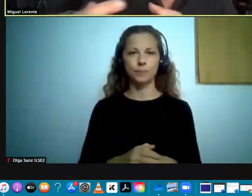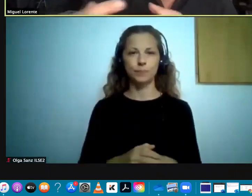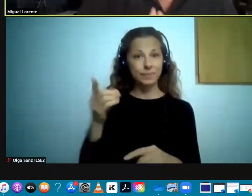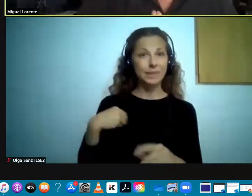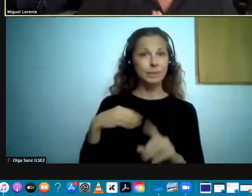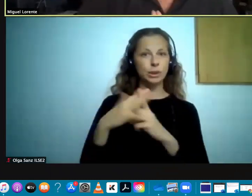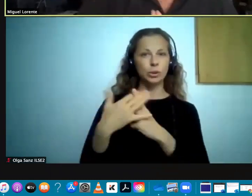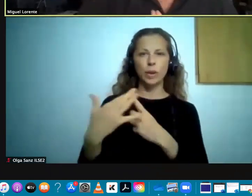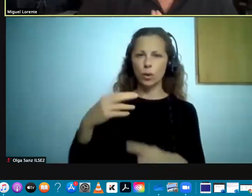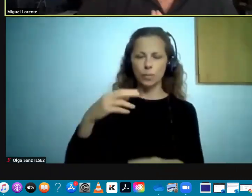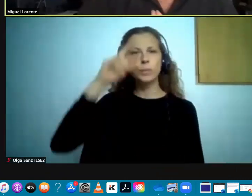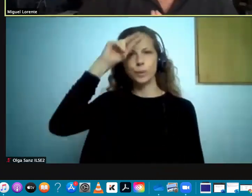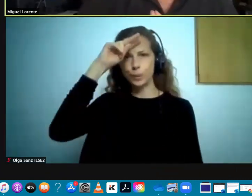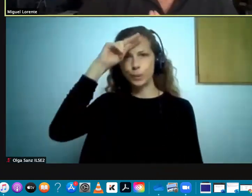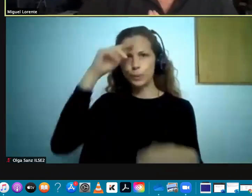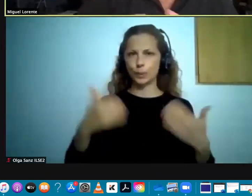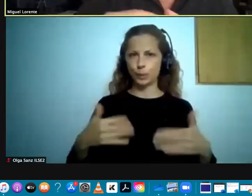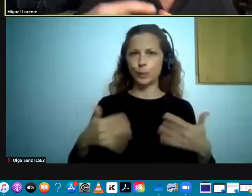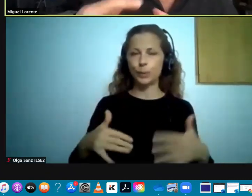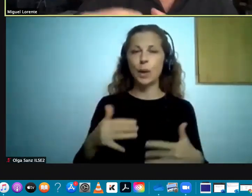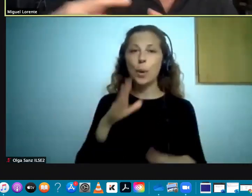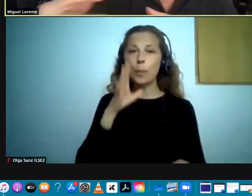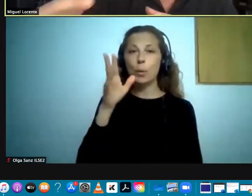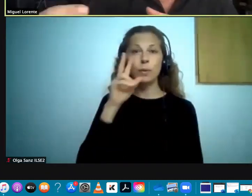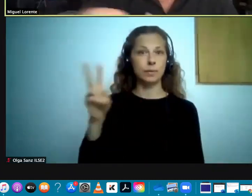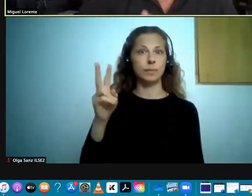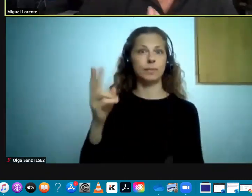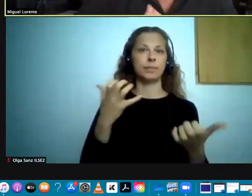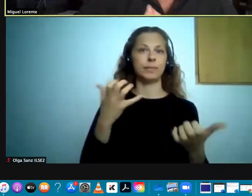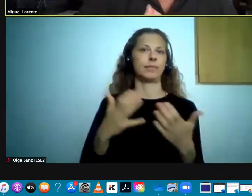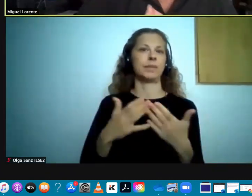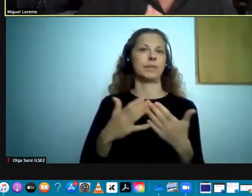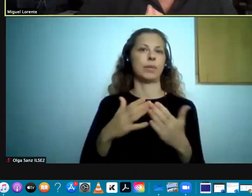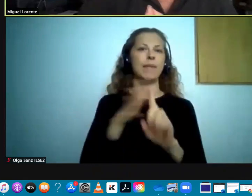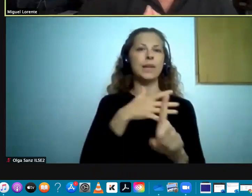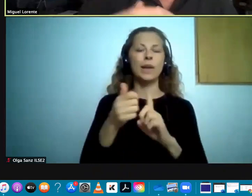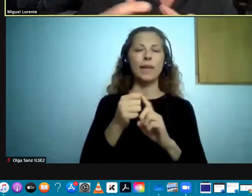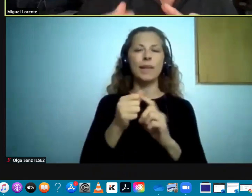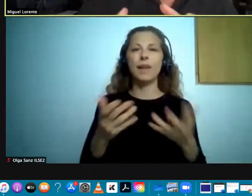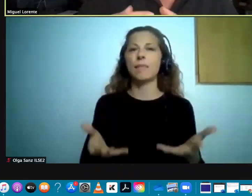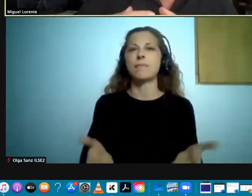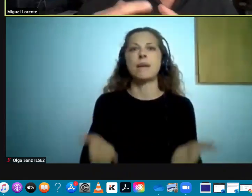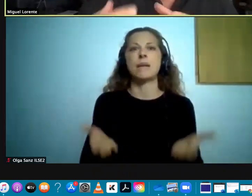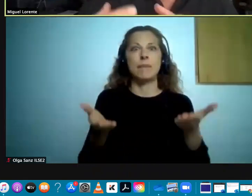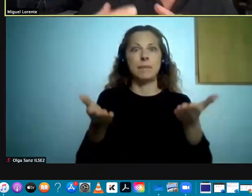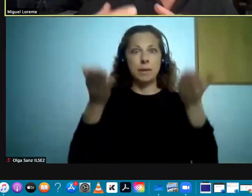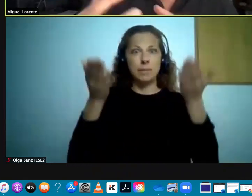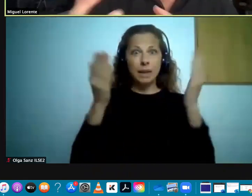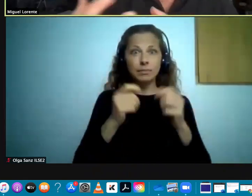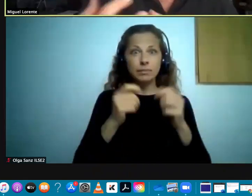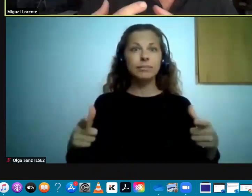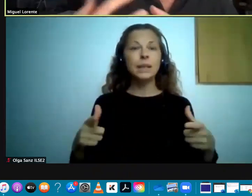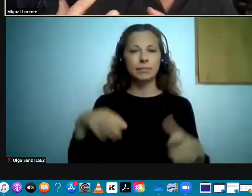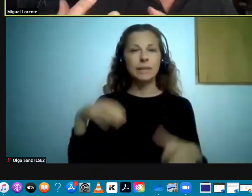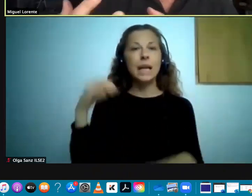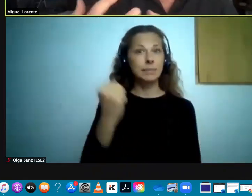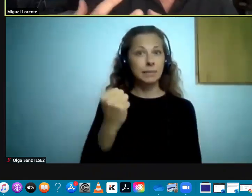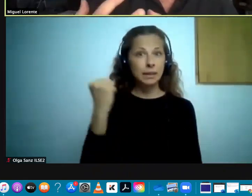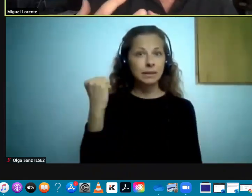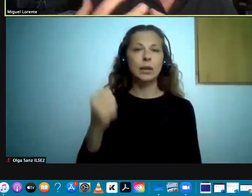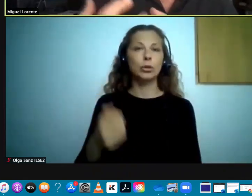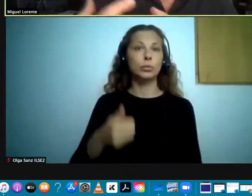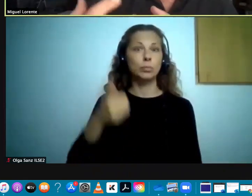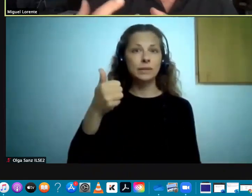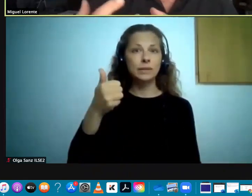un incremento de la violencia de género en su expresión más grave, en los homicidios, también arroja un dato de